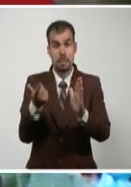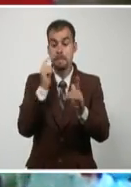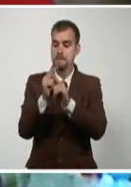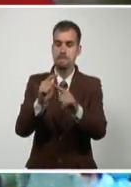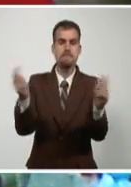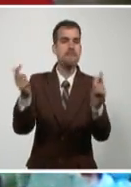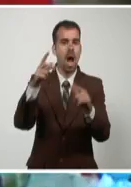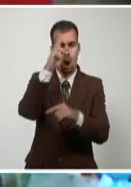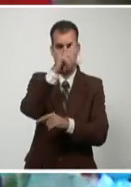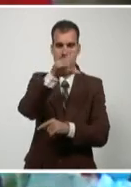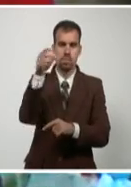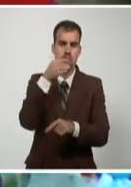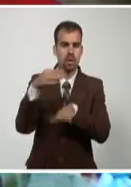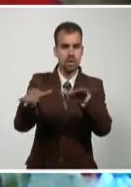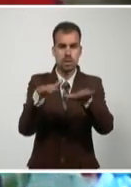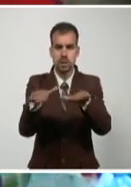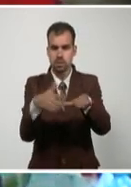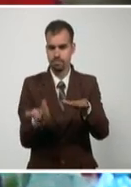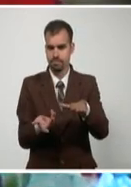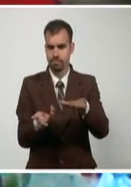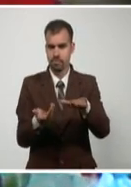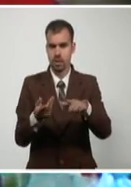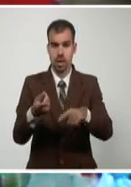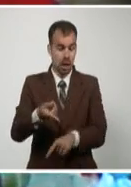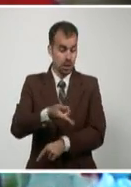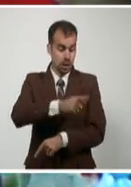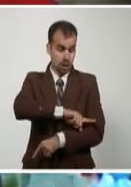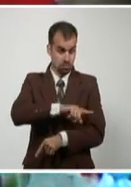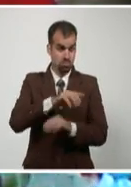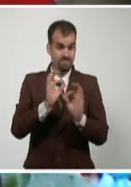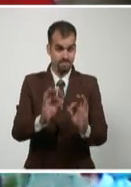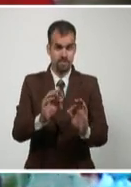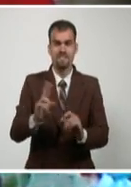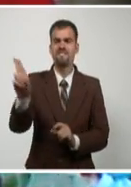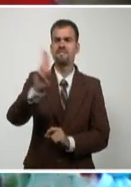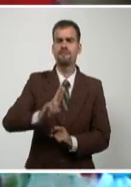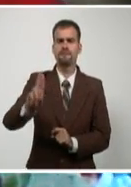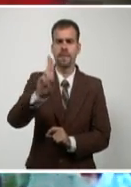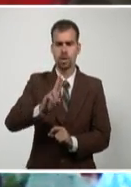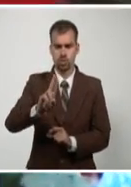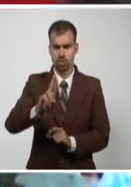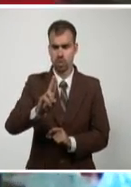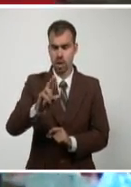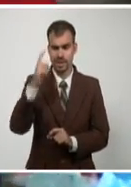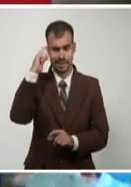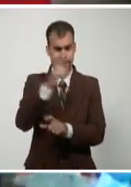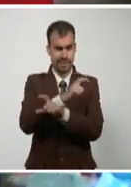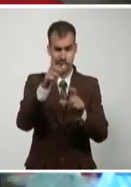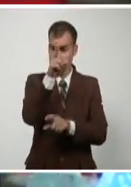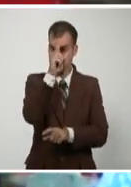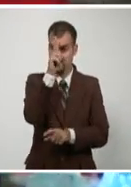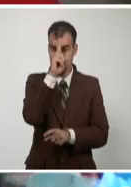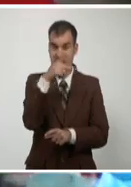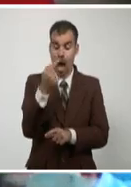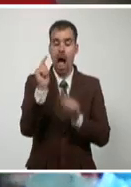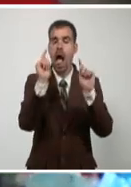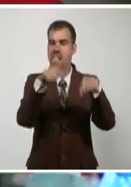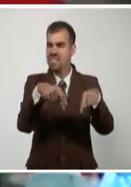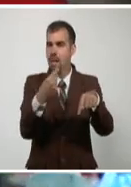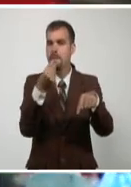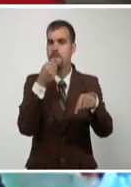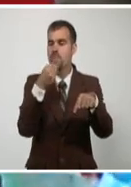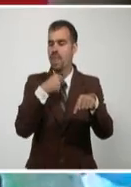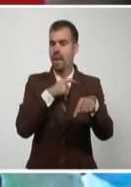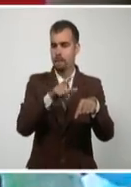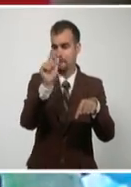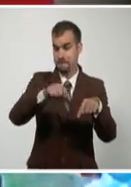hecho, ayer abrimos en la Facultad Preparatoria de Ciencias Médicas para hospital de